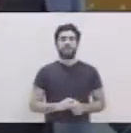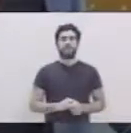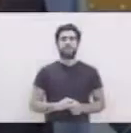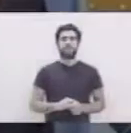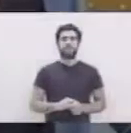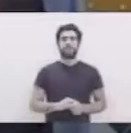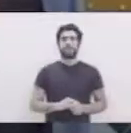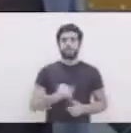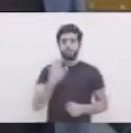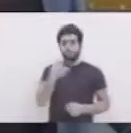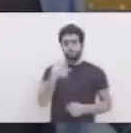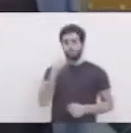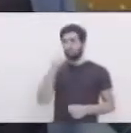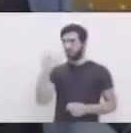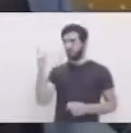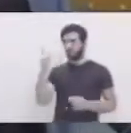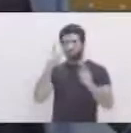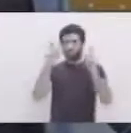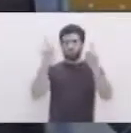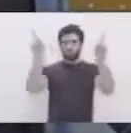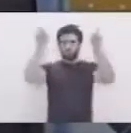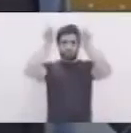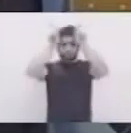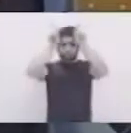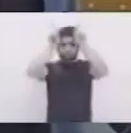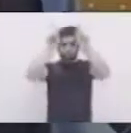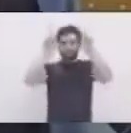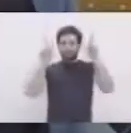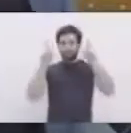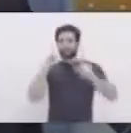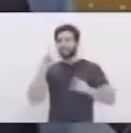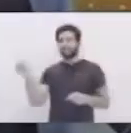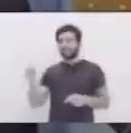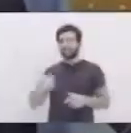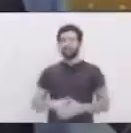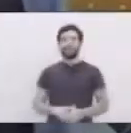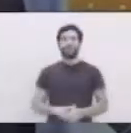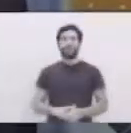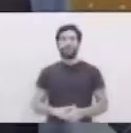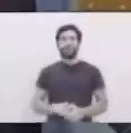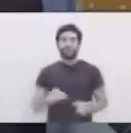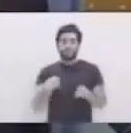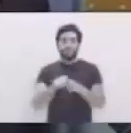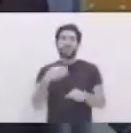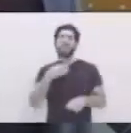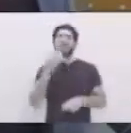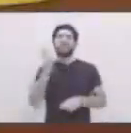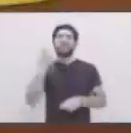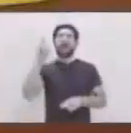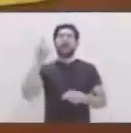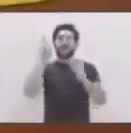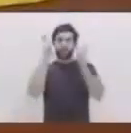Que forman parte de los cuernitos de la jirafa. ¿Así es? Perfecto. Gracias. Vamos con el otro.